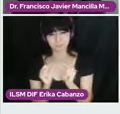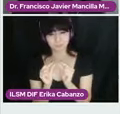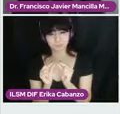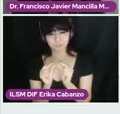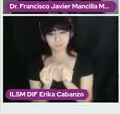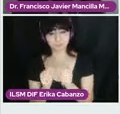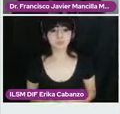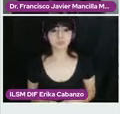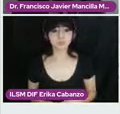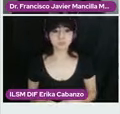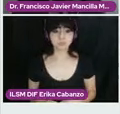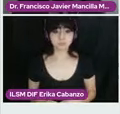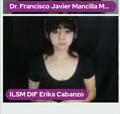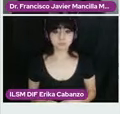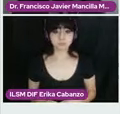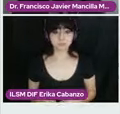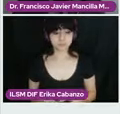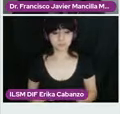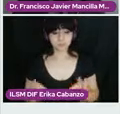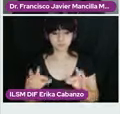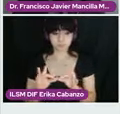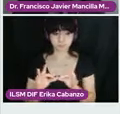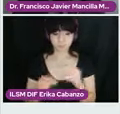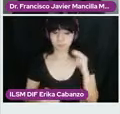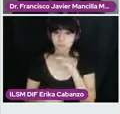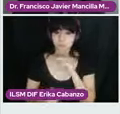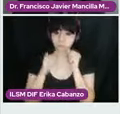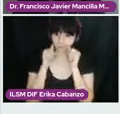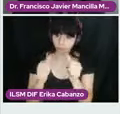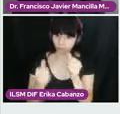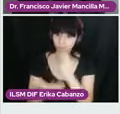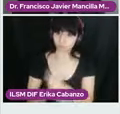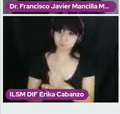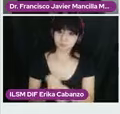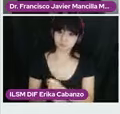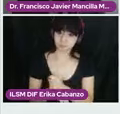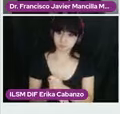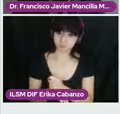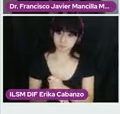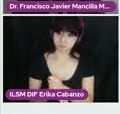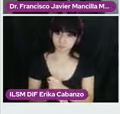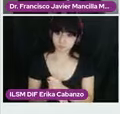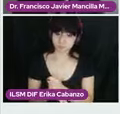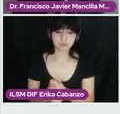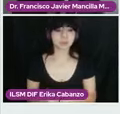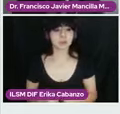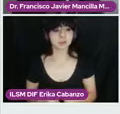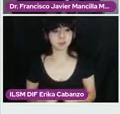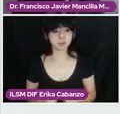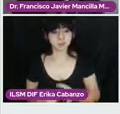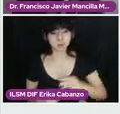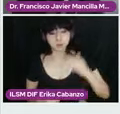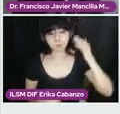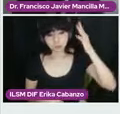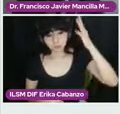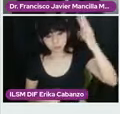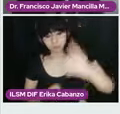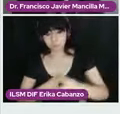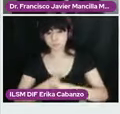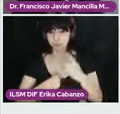Entonces, entre más pronto establezcamos una terapéutica, el grado de secuela o el grado de curación,